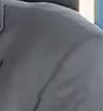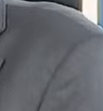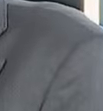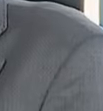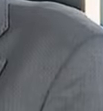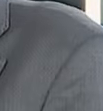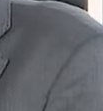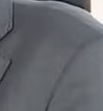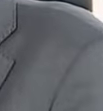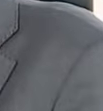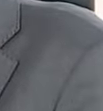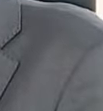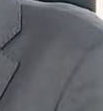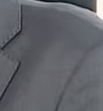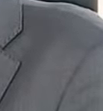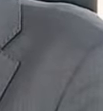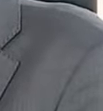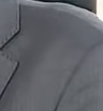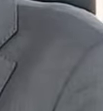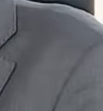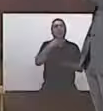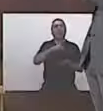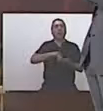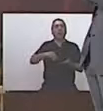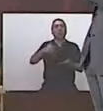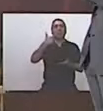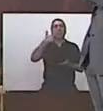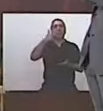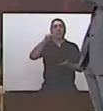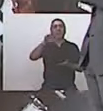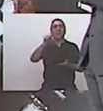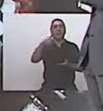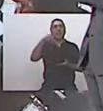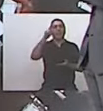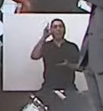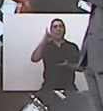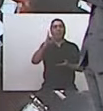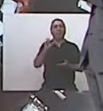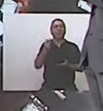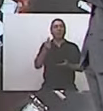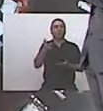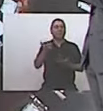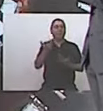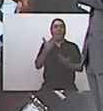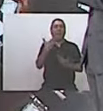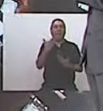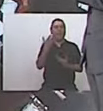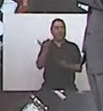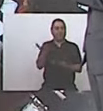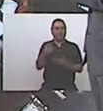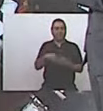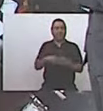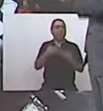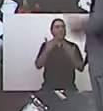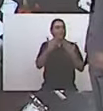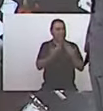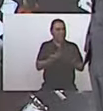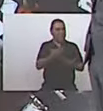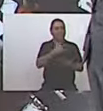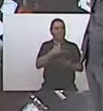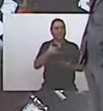ahora tanto es tanta es la tentación para pagar un costo personal porque lo estamos viendo